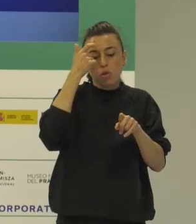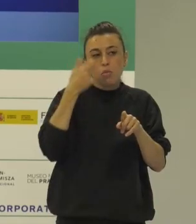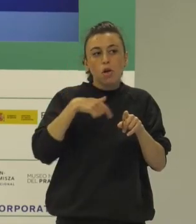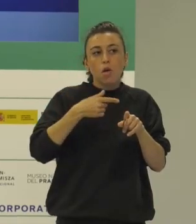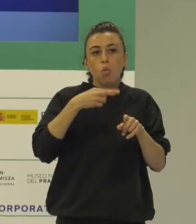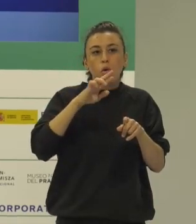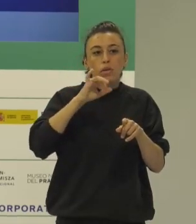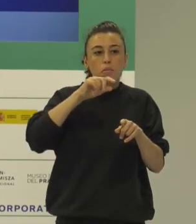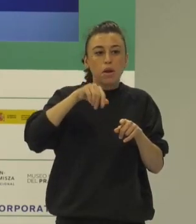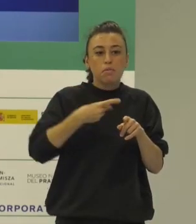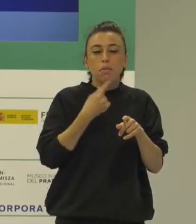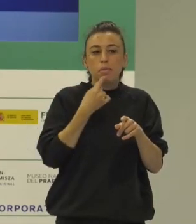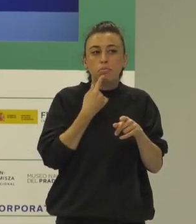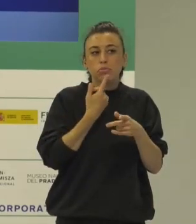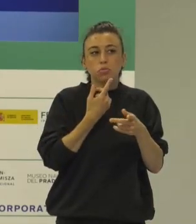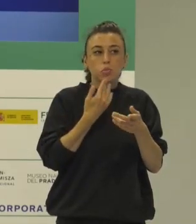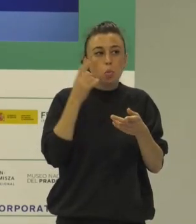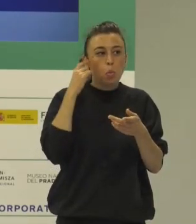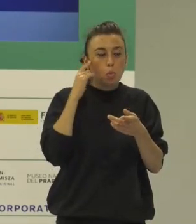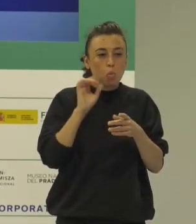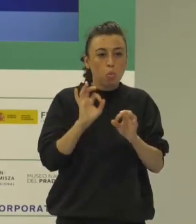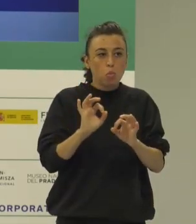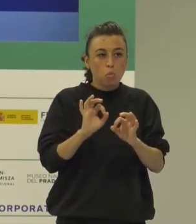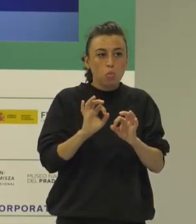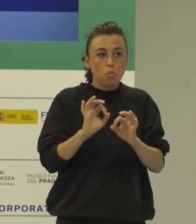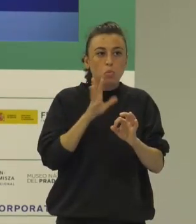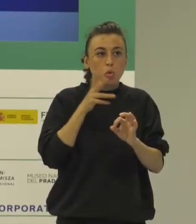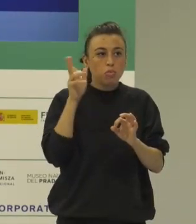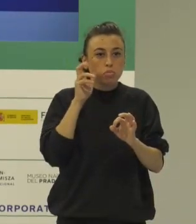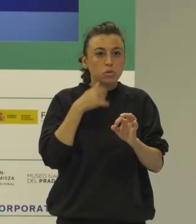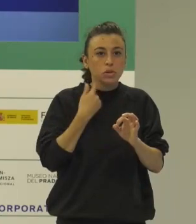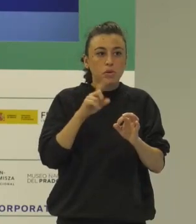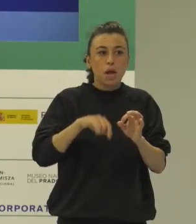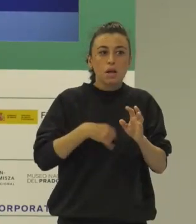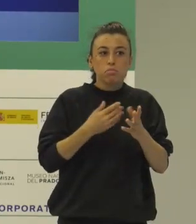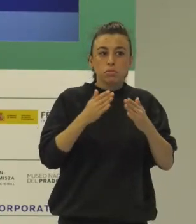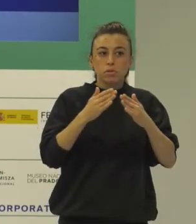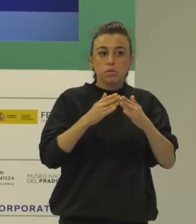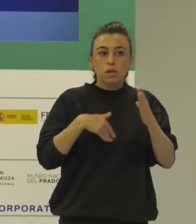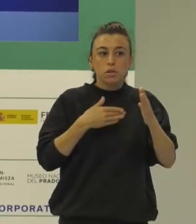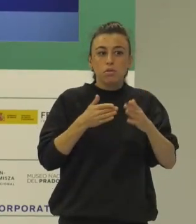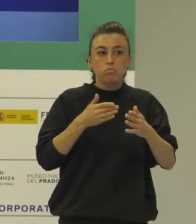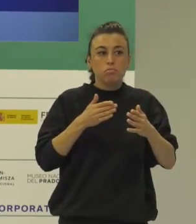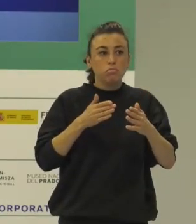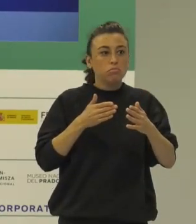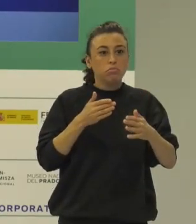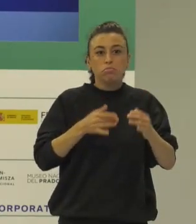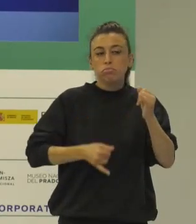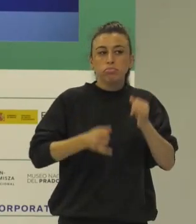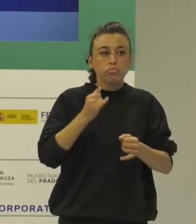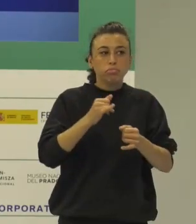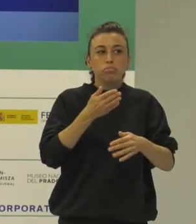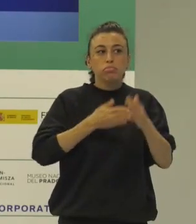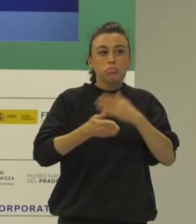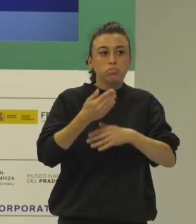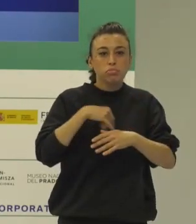compañeros pues han sufrido atentados, allanamientos a su casa, robo de equipos, han llegado a la violencia física como el encarcelamiento.